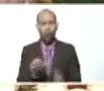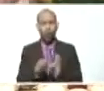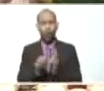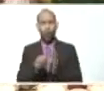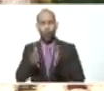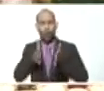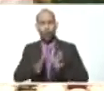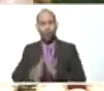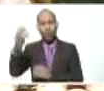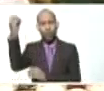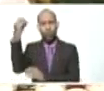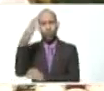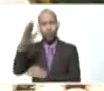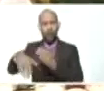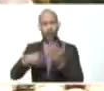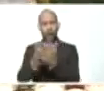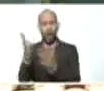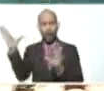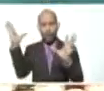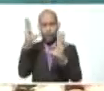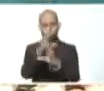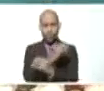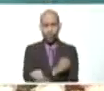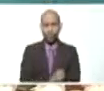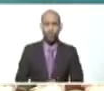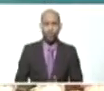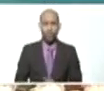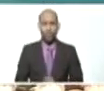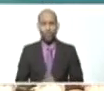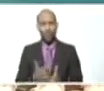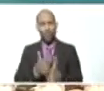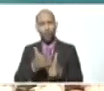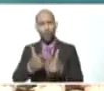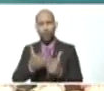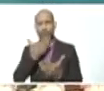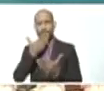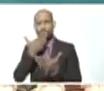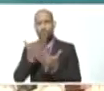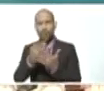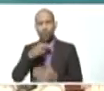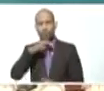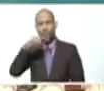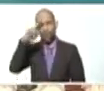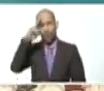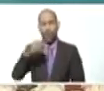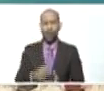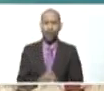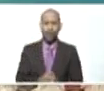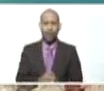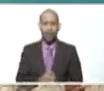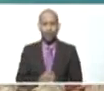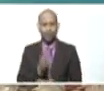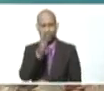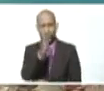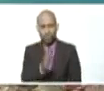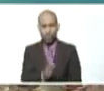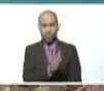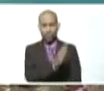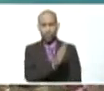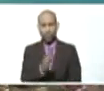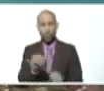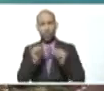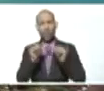sol hasta el ocaso. Por eso, Padre, te suplicamos que santifiques por el